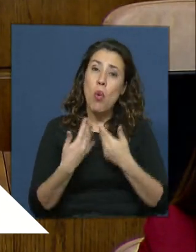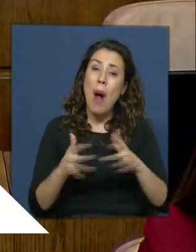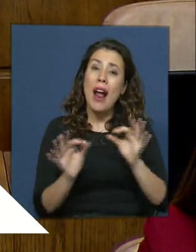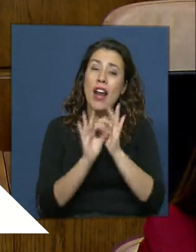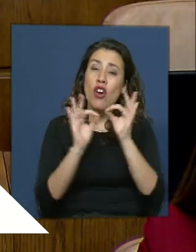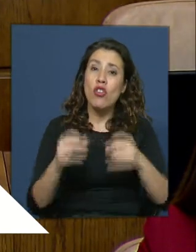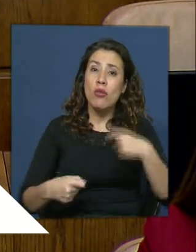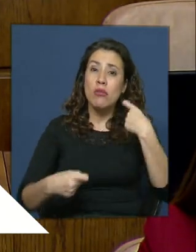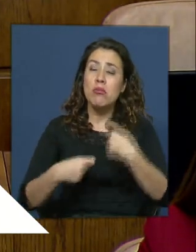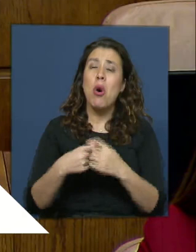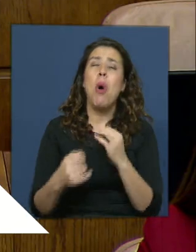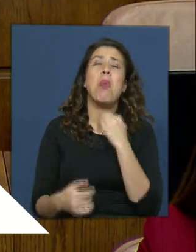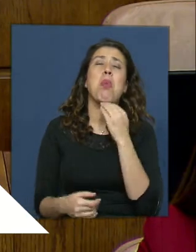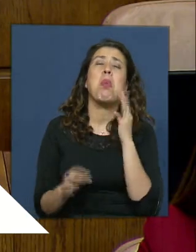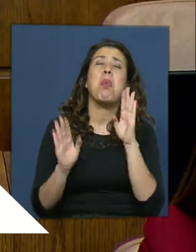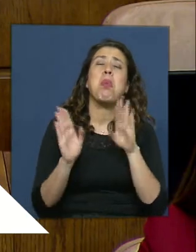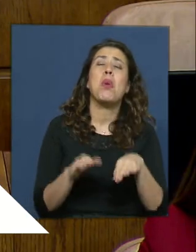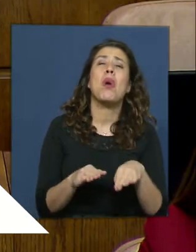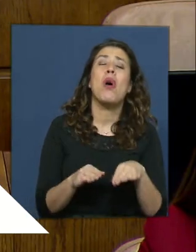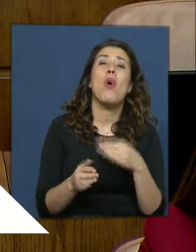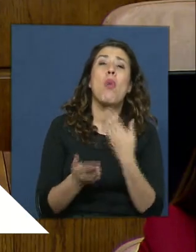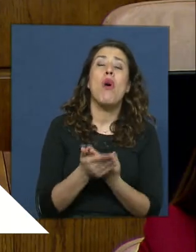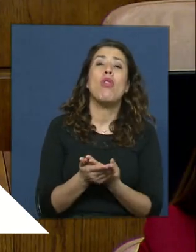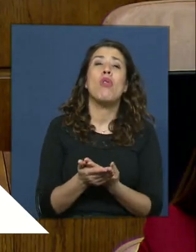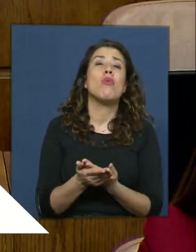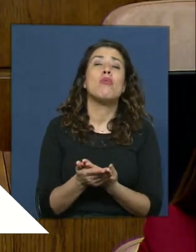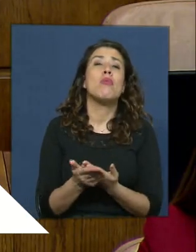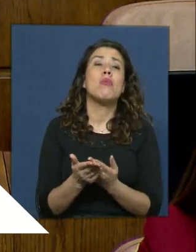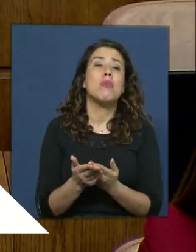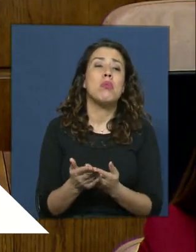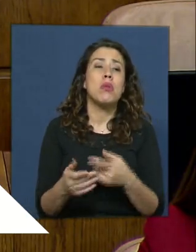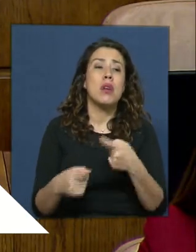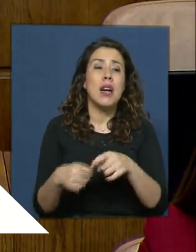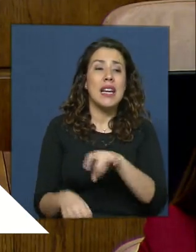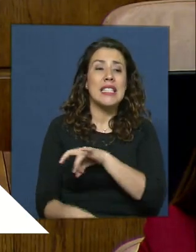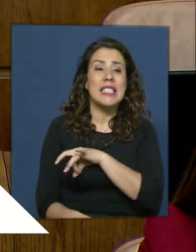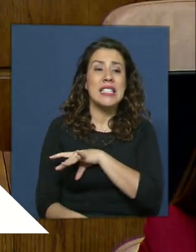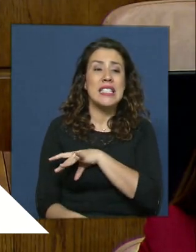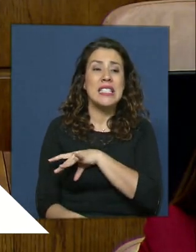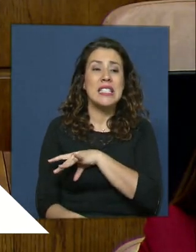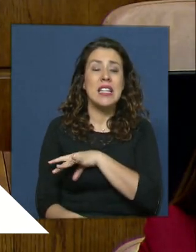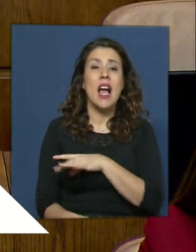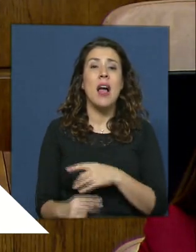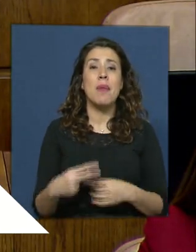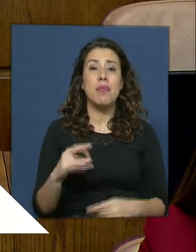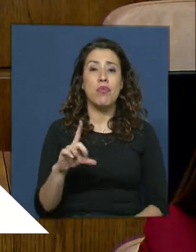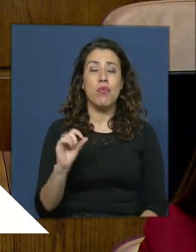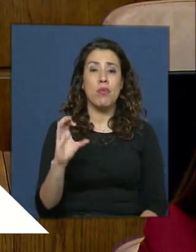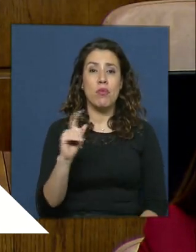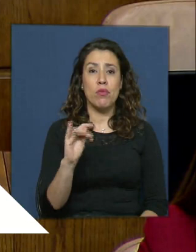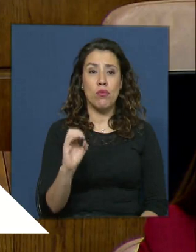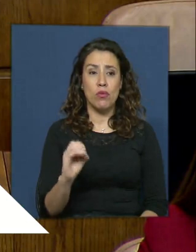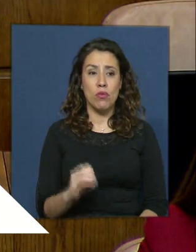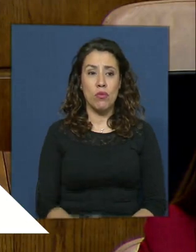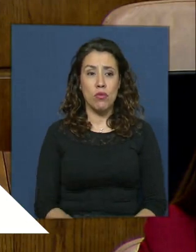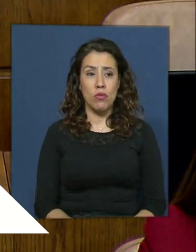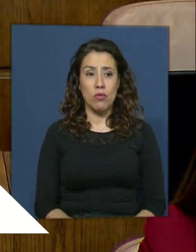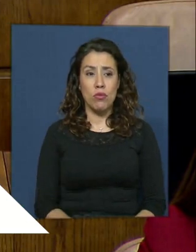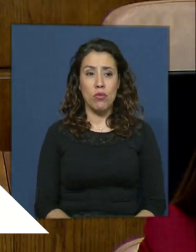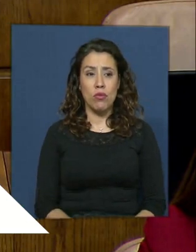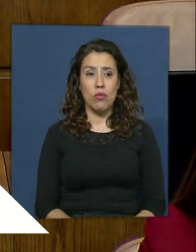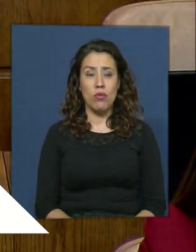conducta que niega o minimiza crímenes de lesa humanidad. Por ejemplo, negar en Chile incluso el holocausto. Por eso,